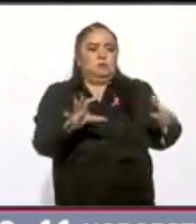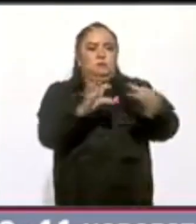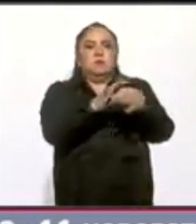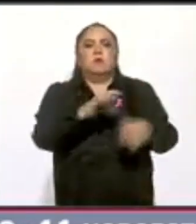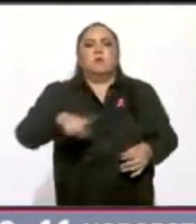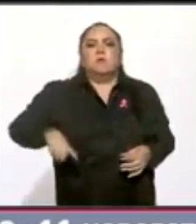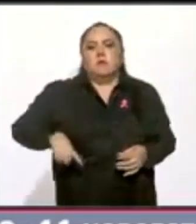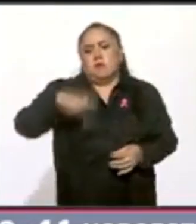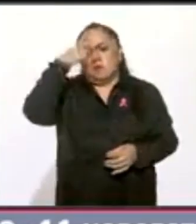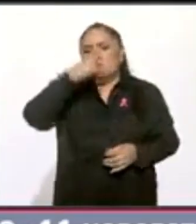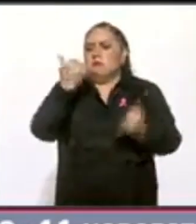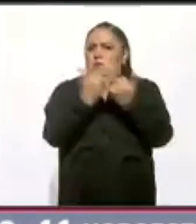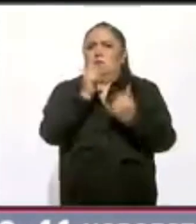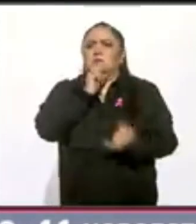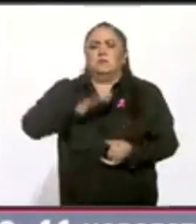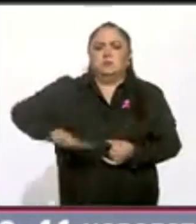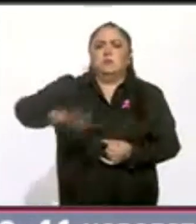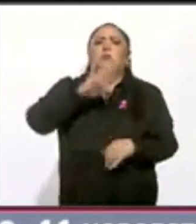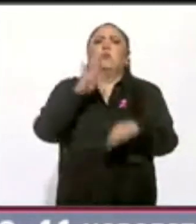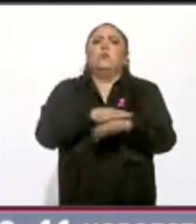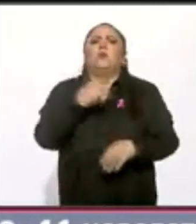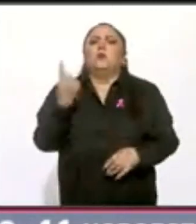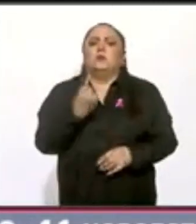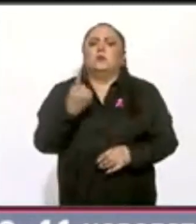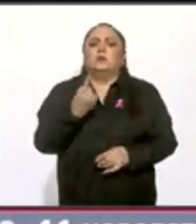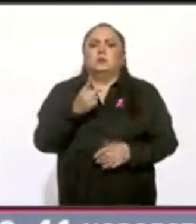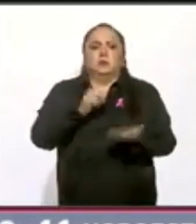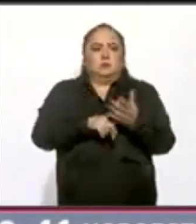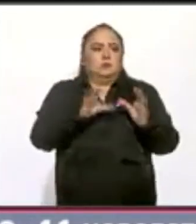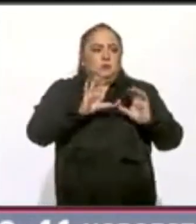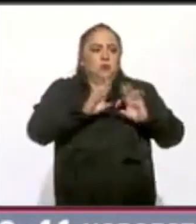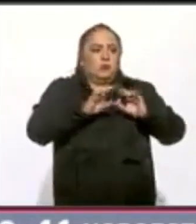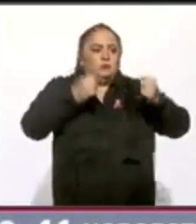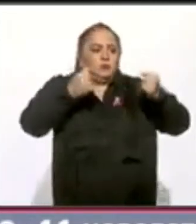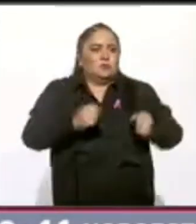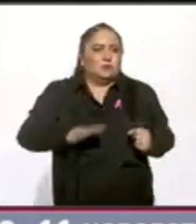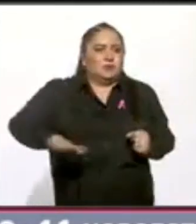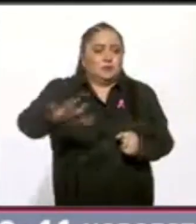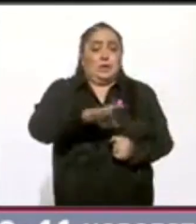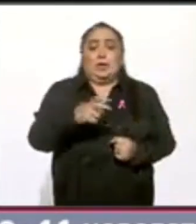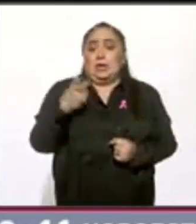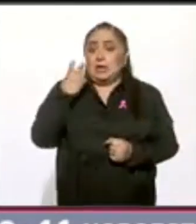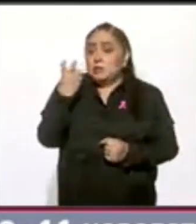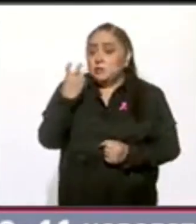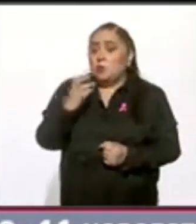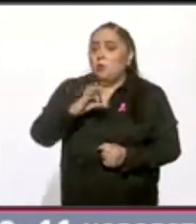México, inclusive con la ciudadanía, porque hemos hecho comisiones de seguridad ciudadana. Esto ha